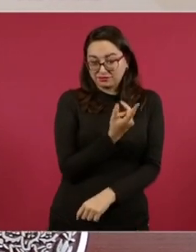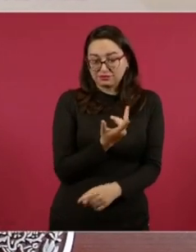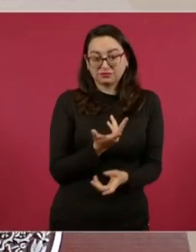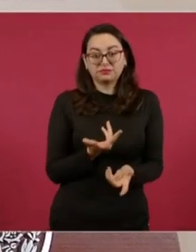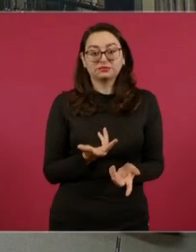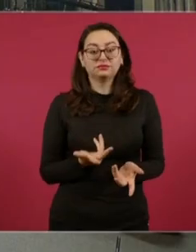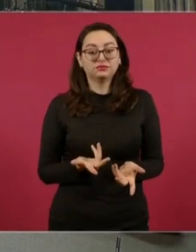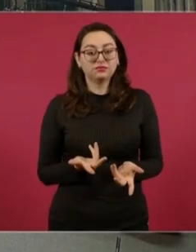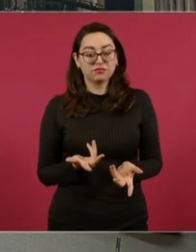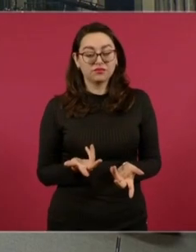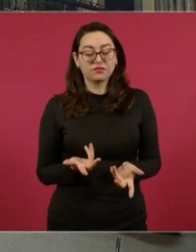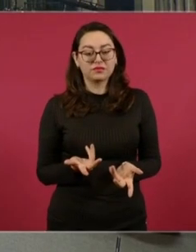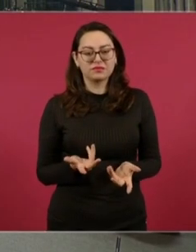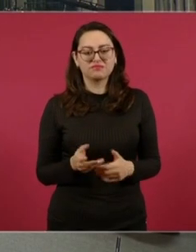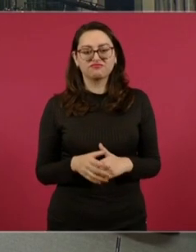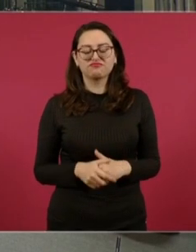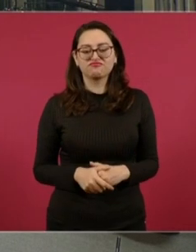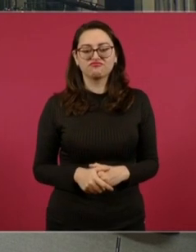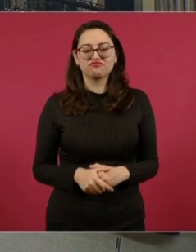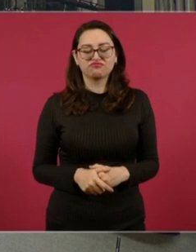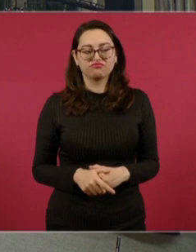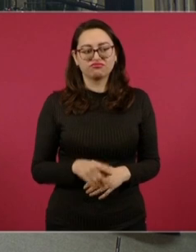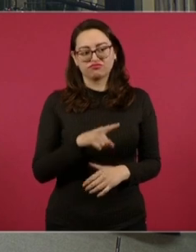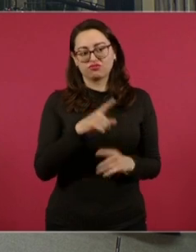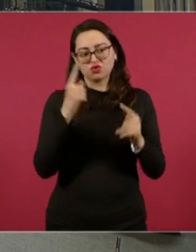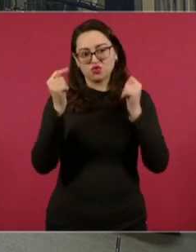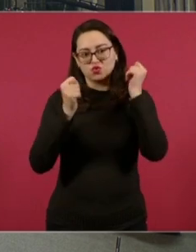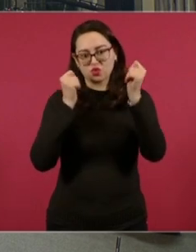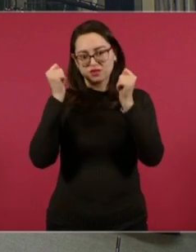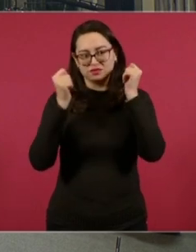estaban llegando a Cozumel